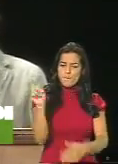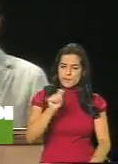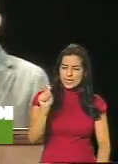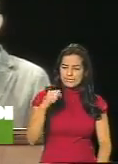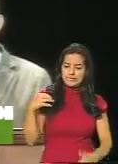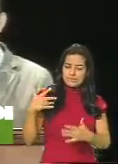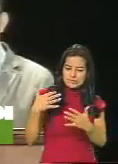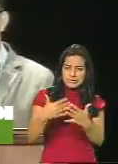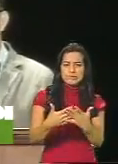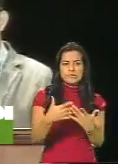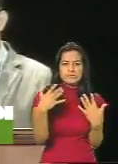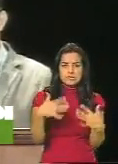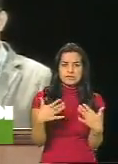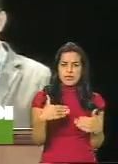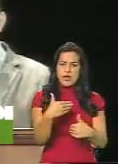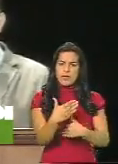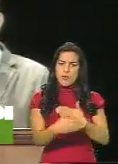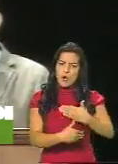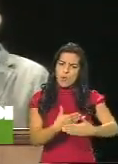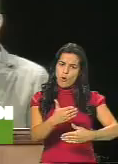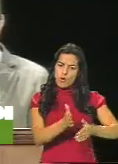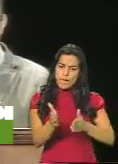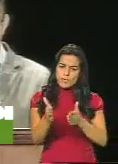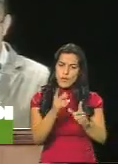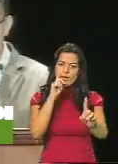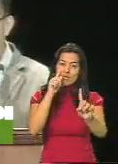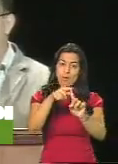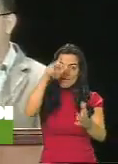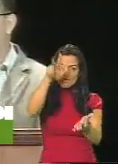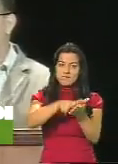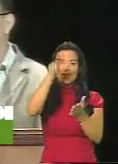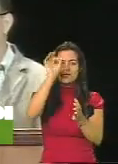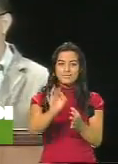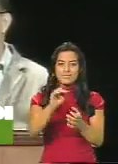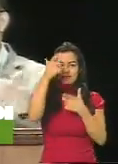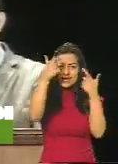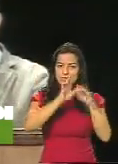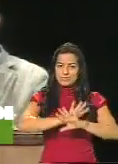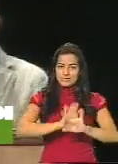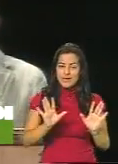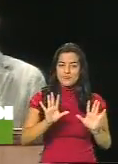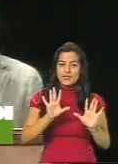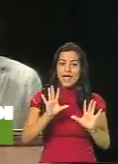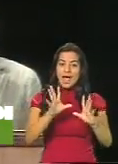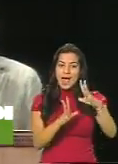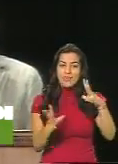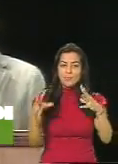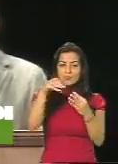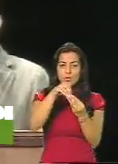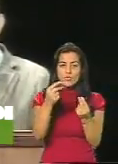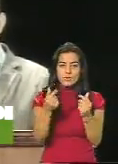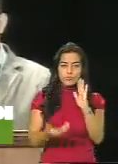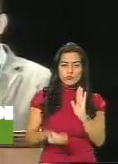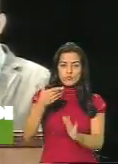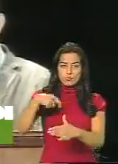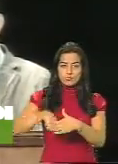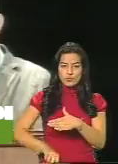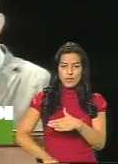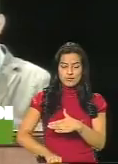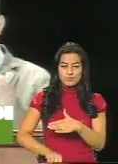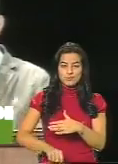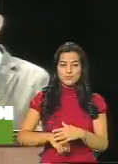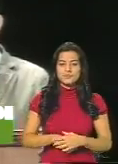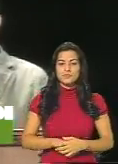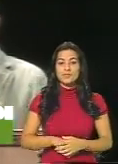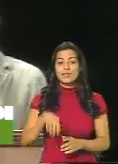que culminó con la aprobación por parte del comandante presidente del ajuste de la escala salarial, y antes en